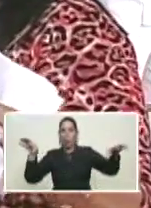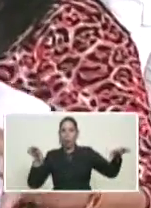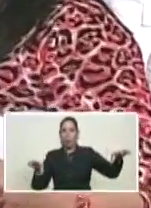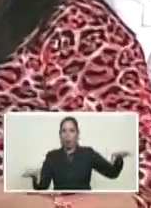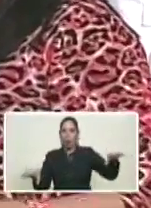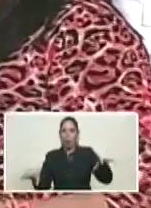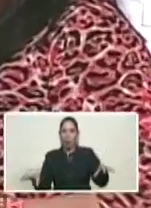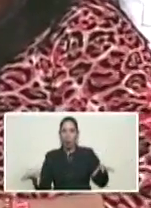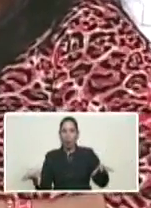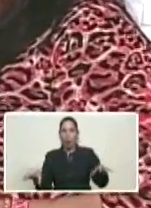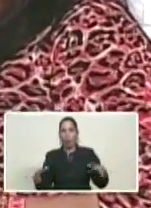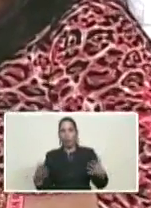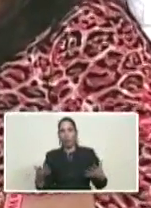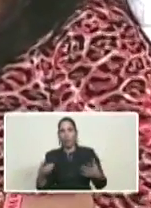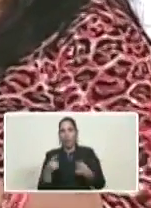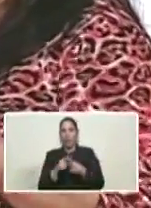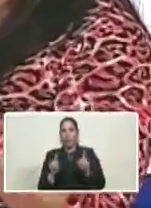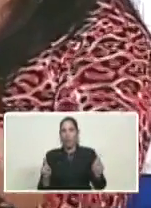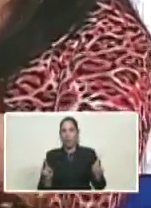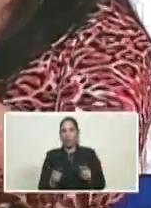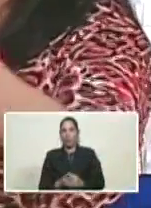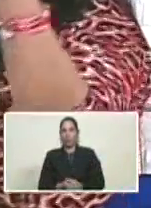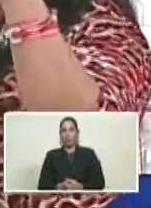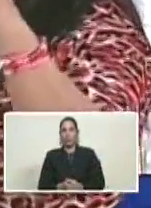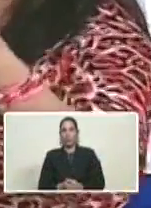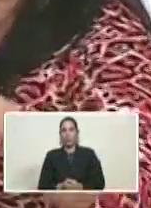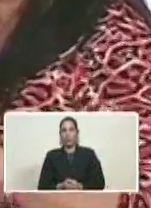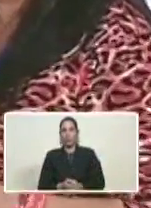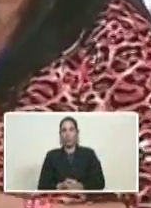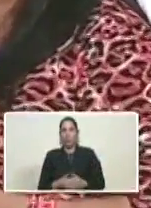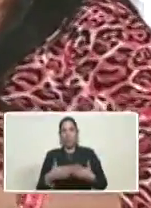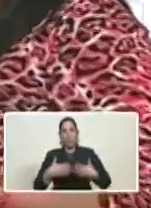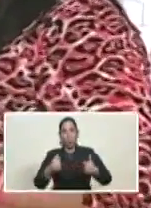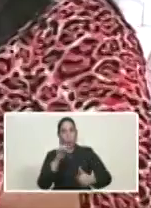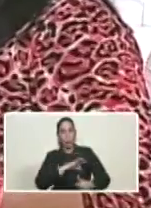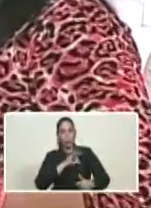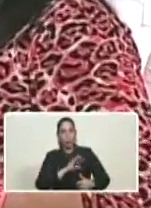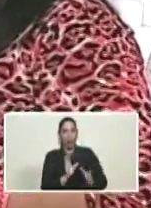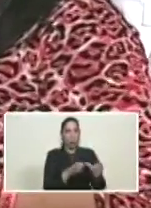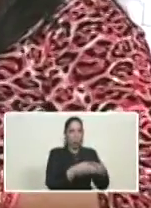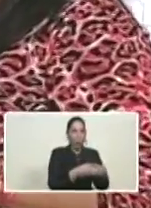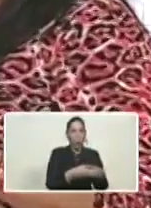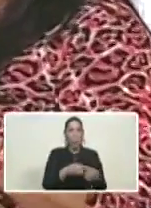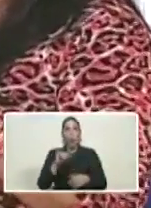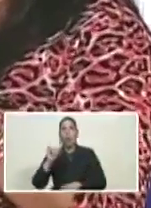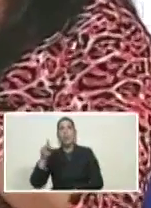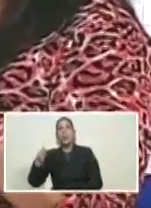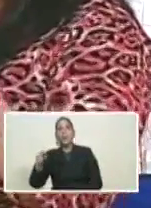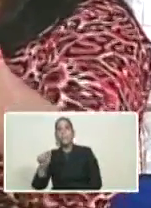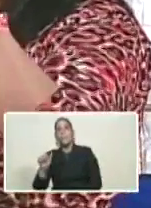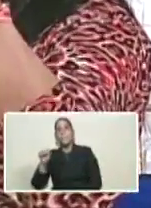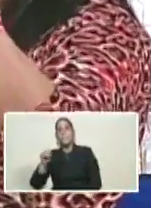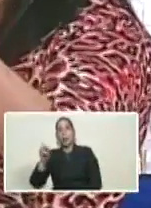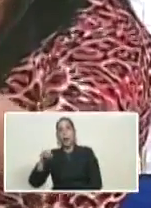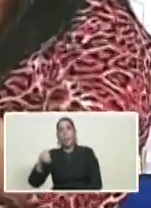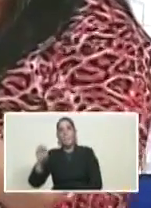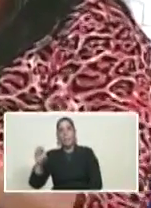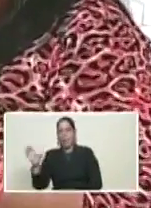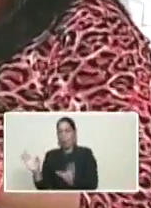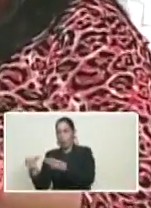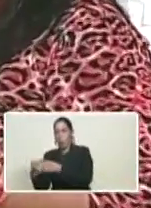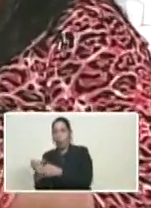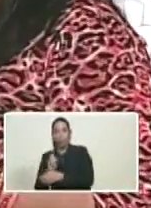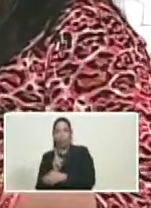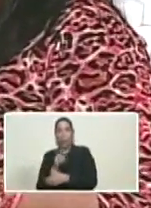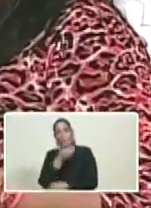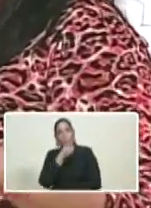fragmentando más lo que tenemos, que no vaya el Seguro Social por un lado, el IPASME por un lado, tomar lo mejor que tenemos